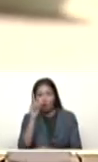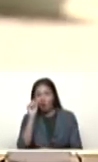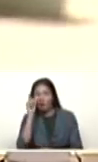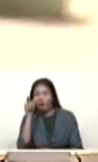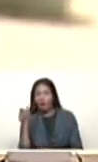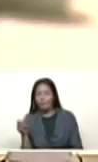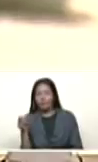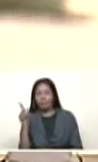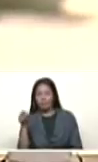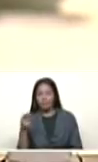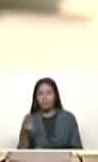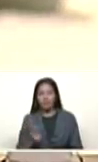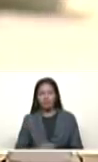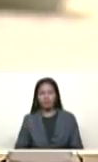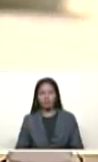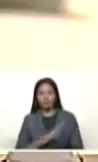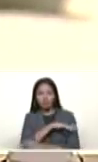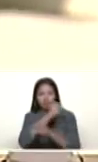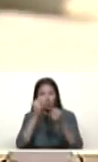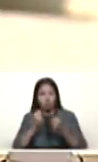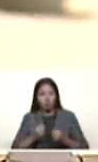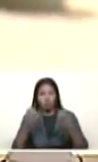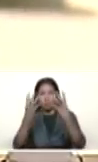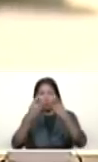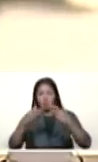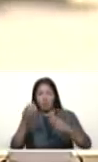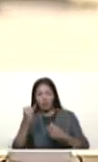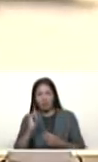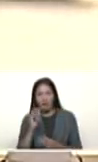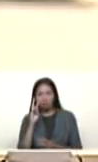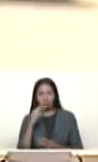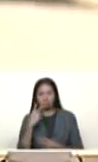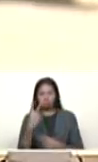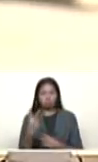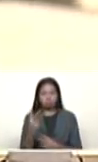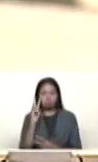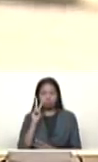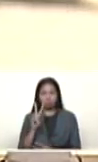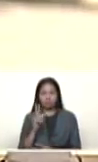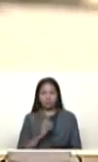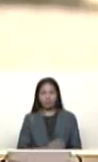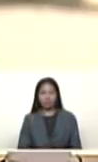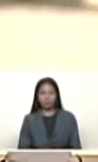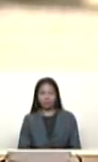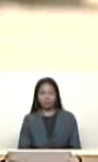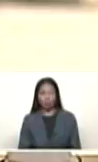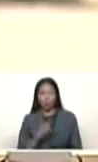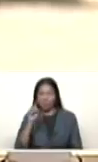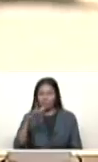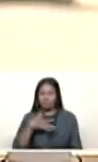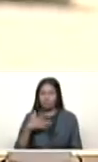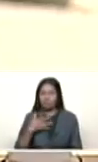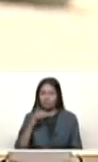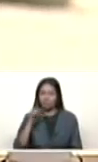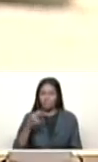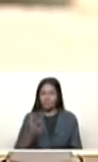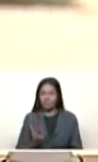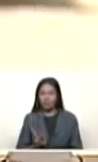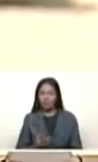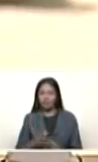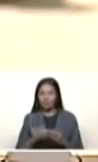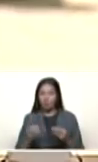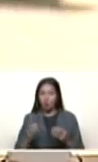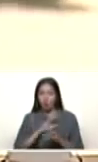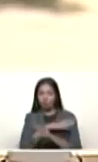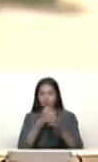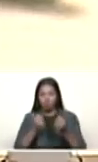mire, una fuerza productiva que se pierde de vista. Ustedes deben sentir el poder